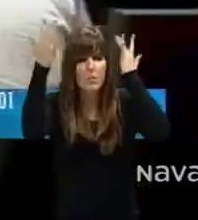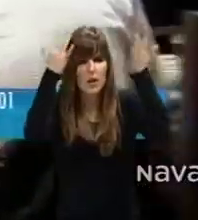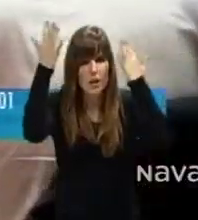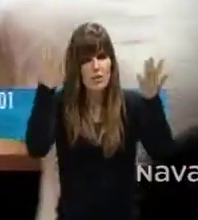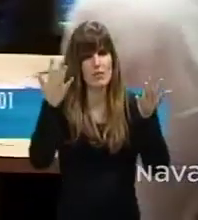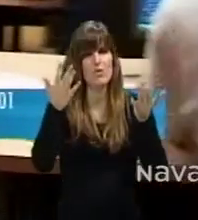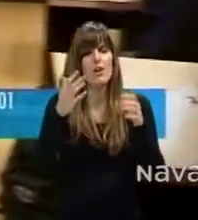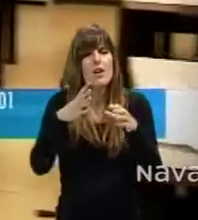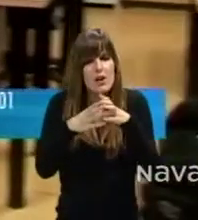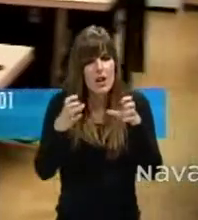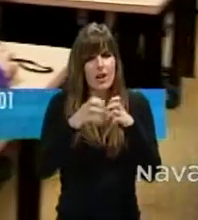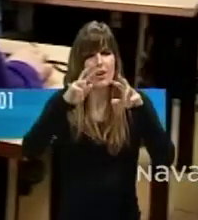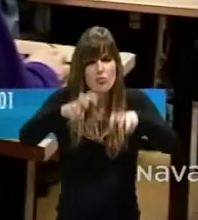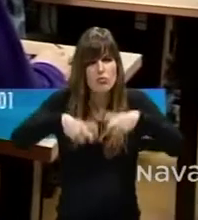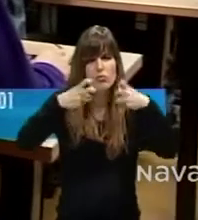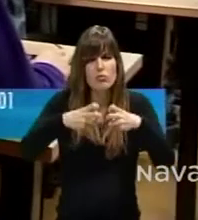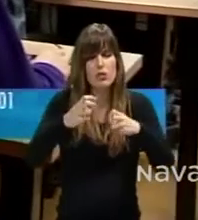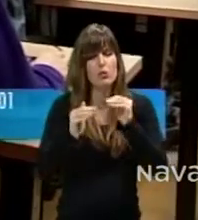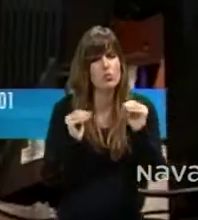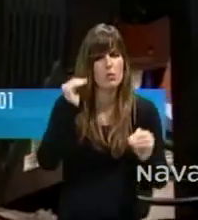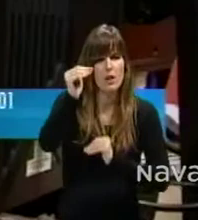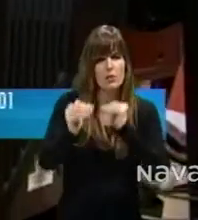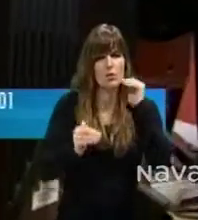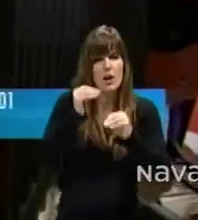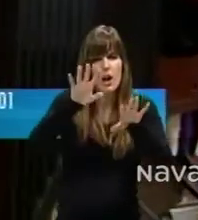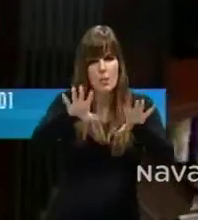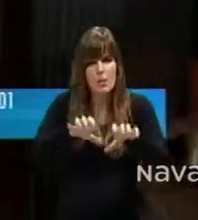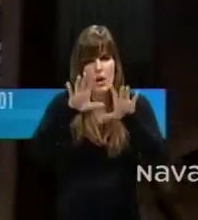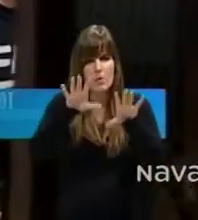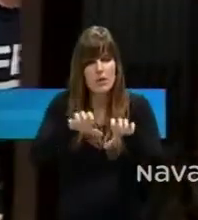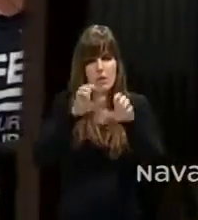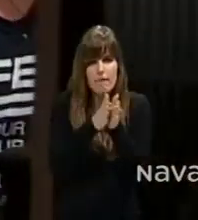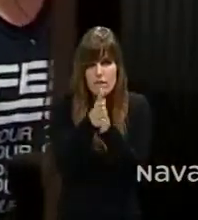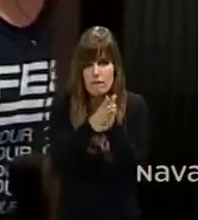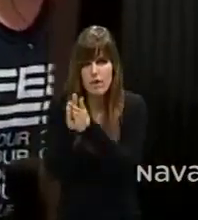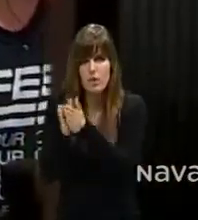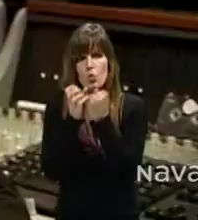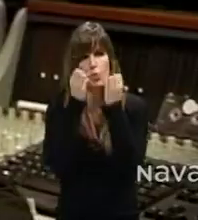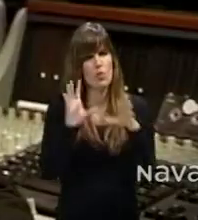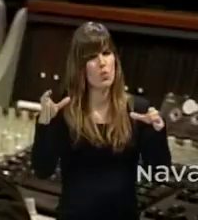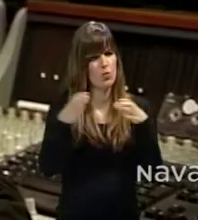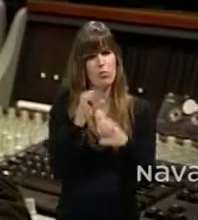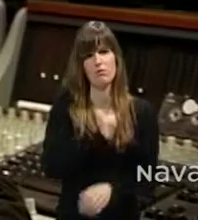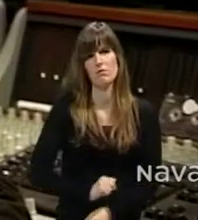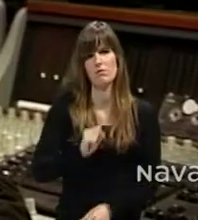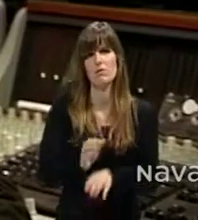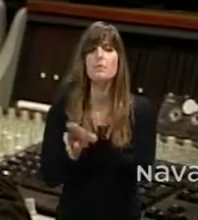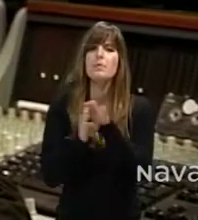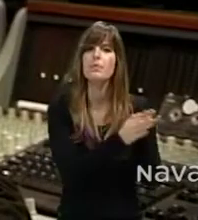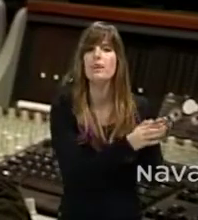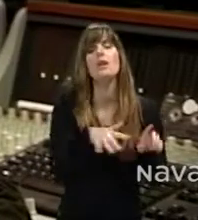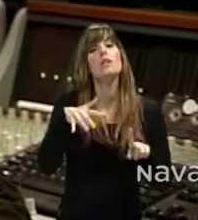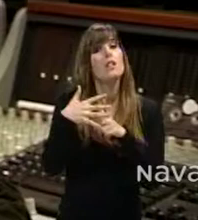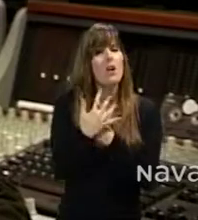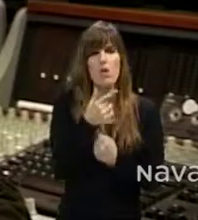y tanto espíritu de superación y de creación como hasta ahora. Evidentemente las cosas no están